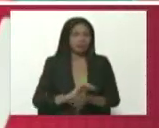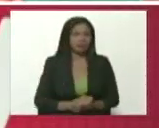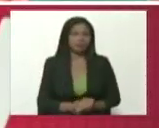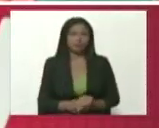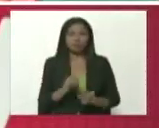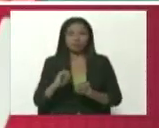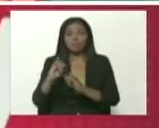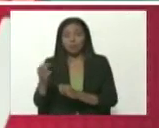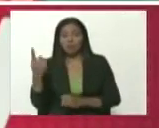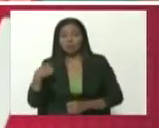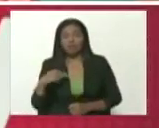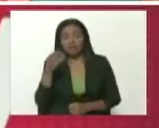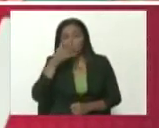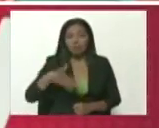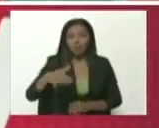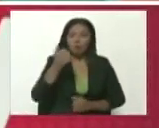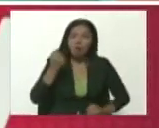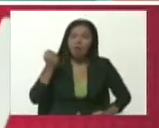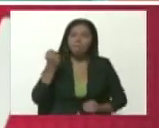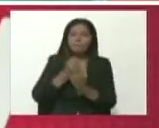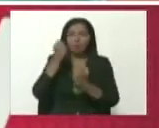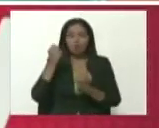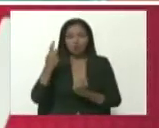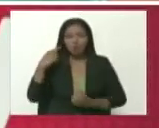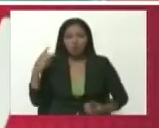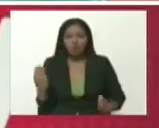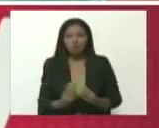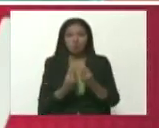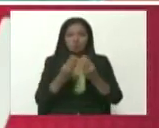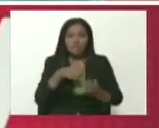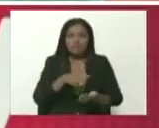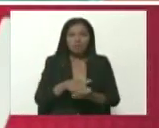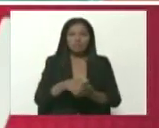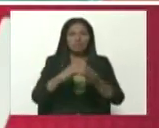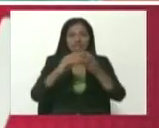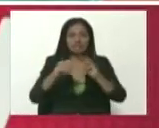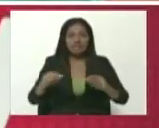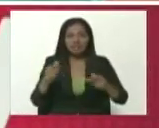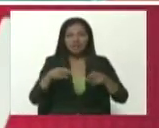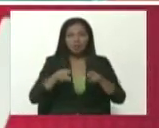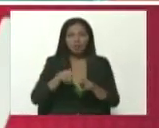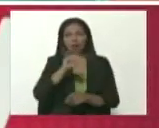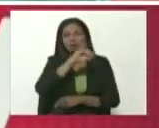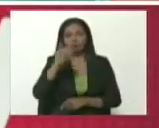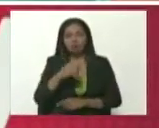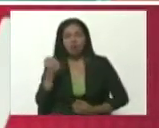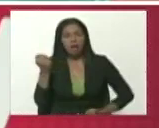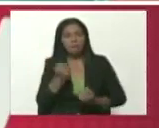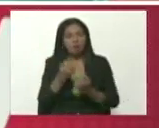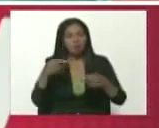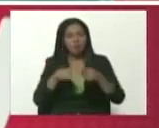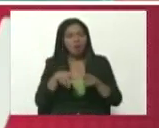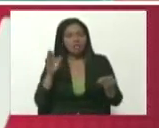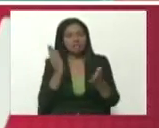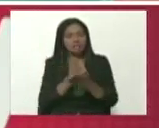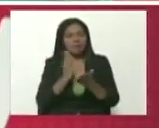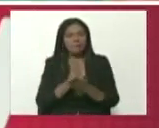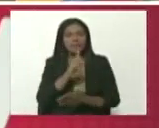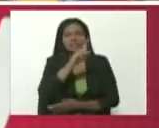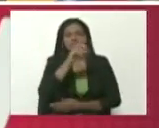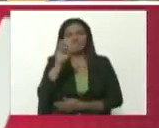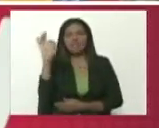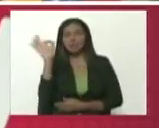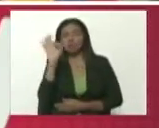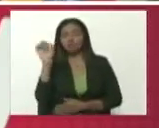Usted tiene un pueblo que lo apoya, que está con usted rodilla en tierra. El Zulia lo apoya 100%,